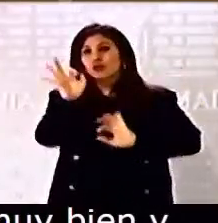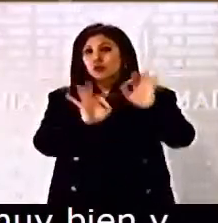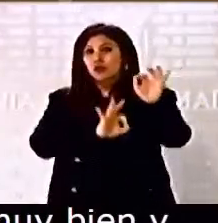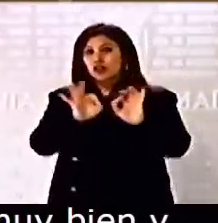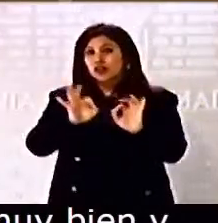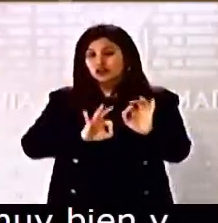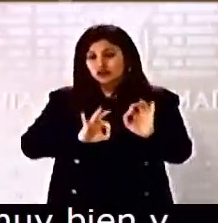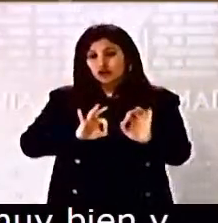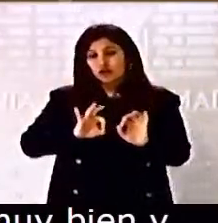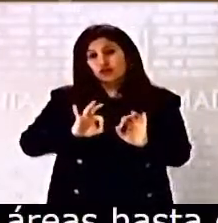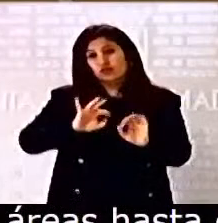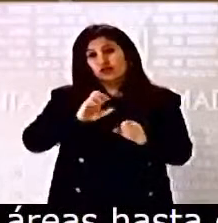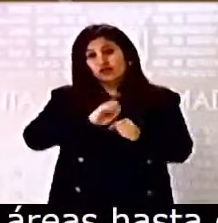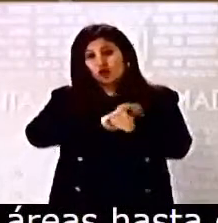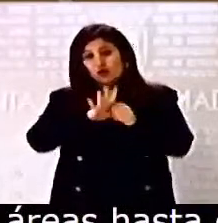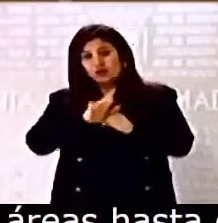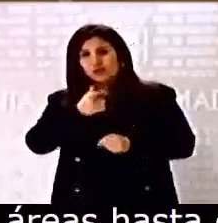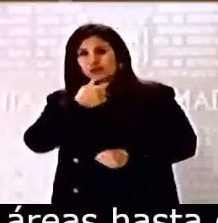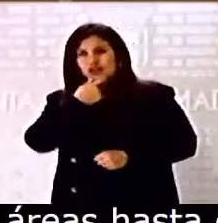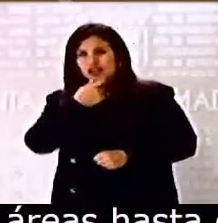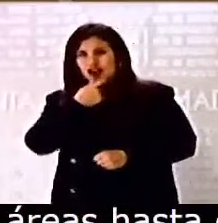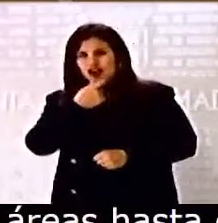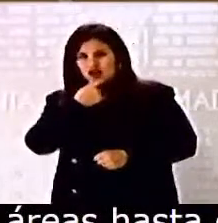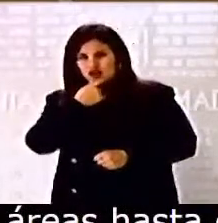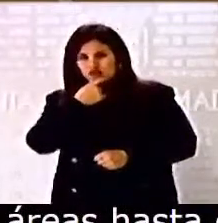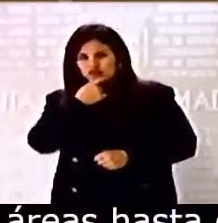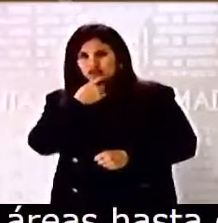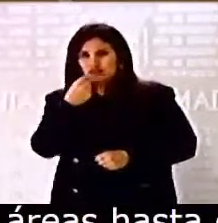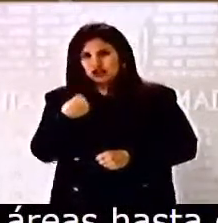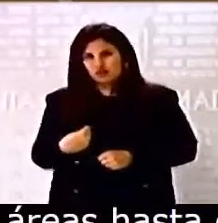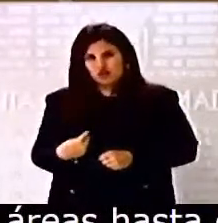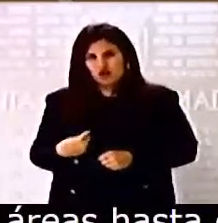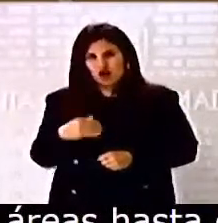británica de todos los diagnósticos que realizamos.